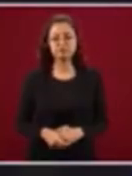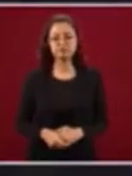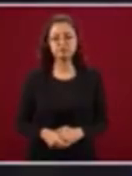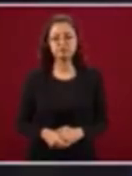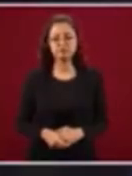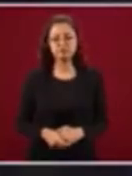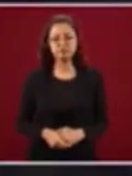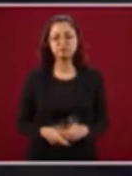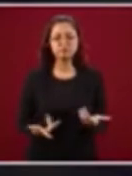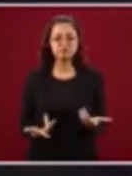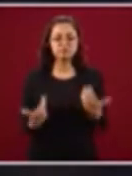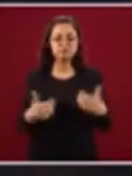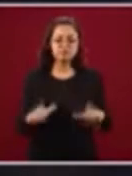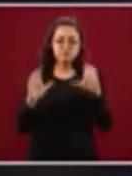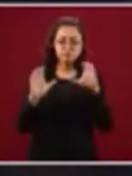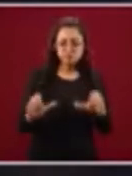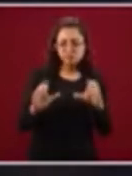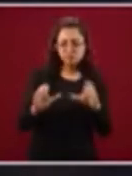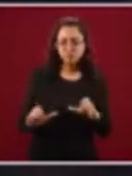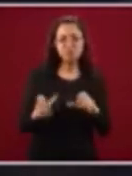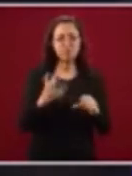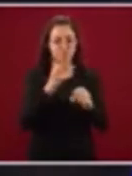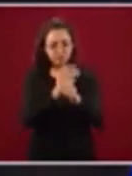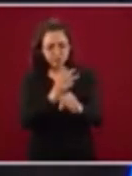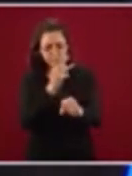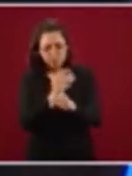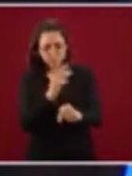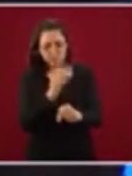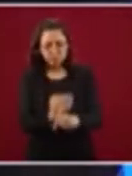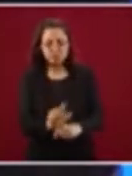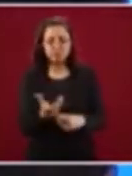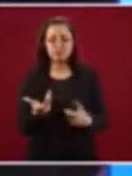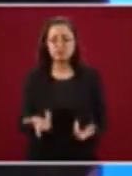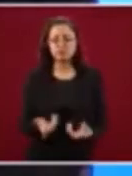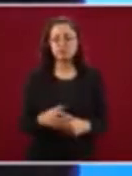cuidándolo, es decir, con el mantenimiento que necesita.